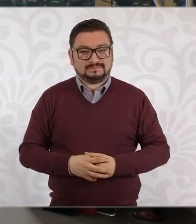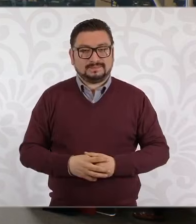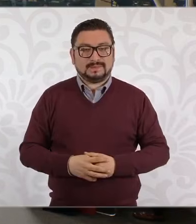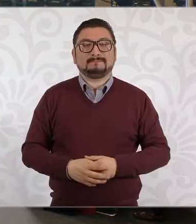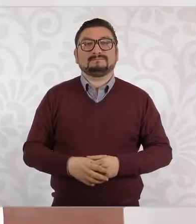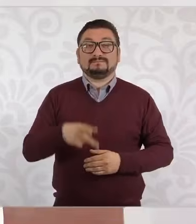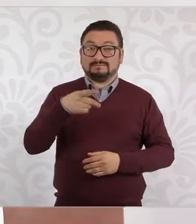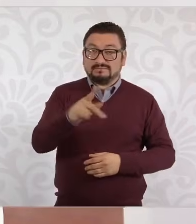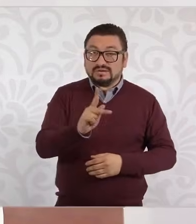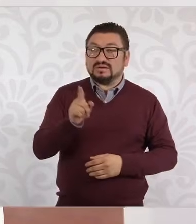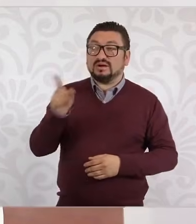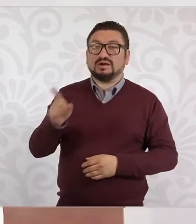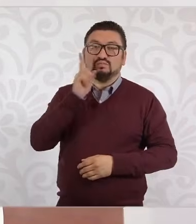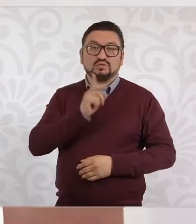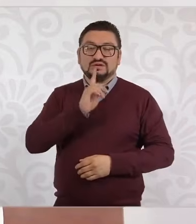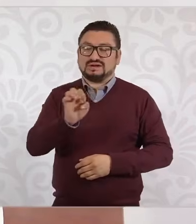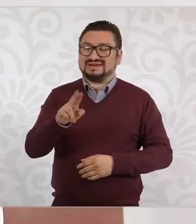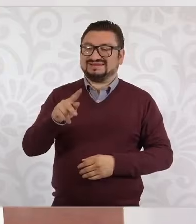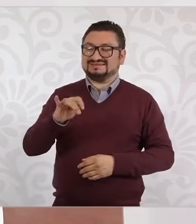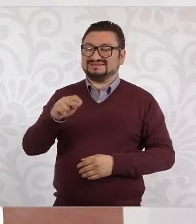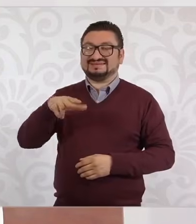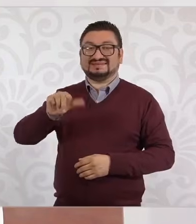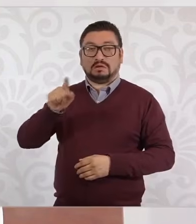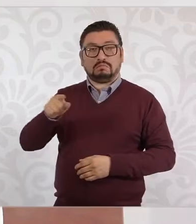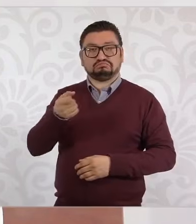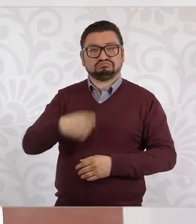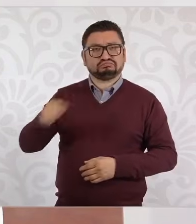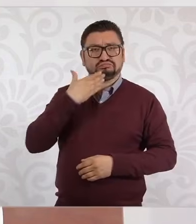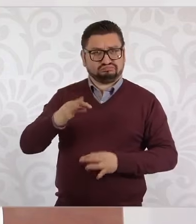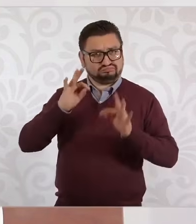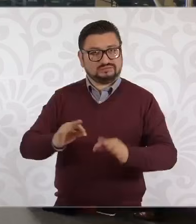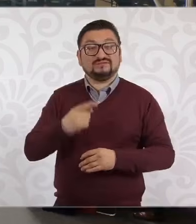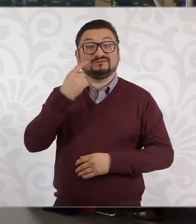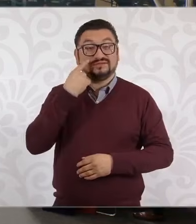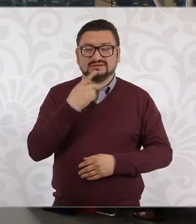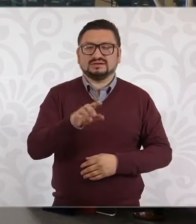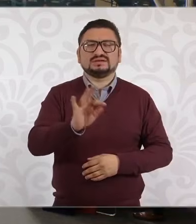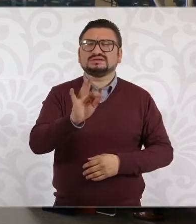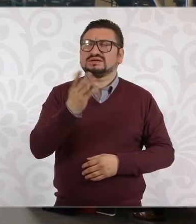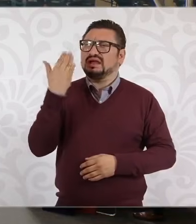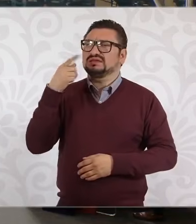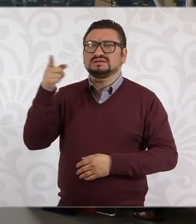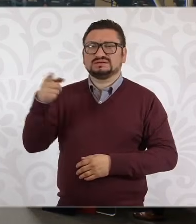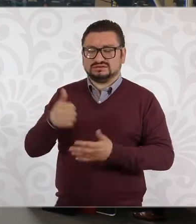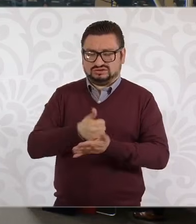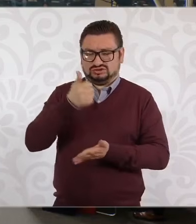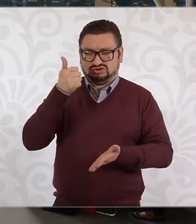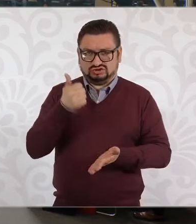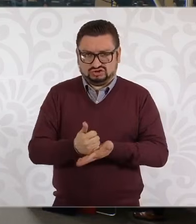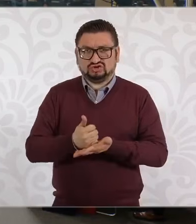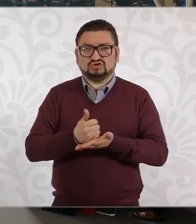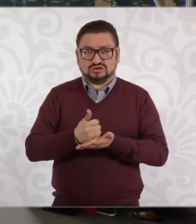Pero Ernestina es muy buena. Fíjense, a ver si tienes por ahí los resultados que dimos en la ciudad cuando fui jefa de gobierno de